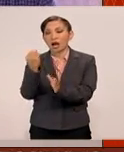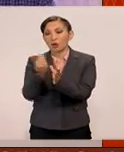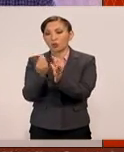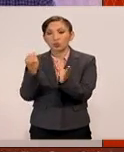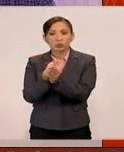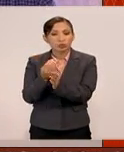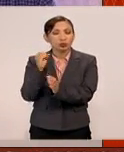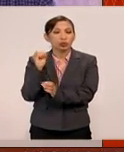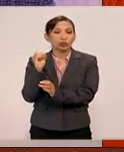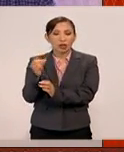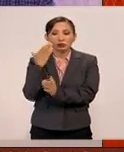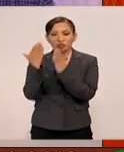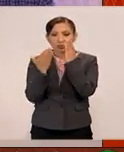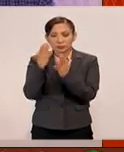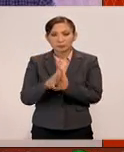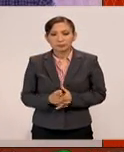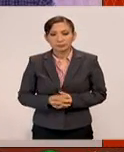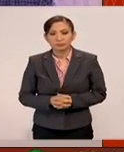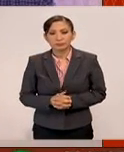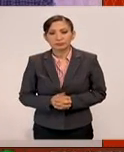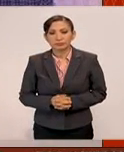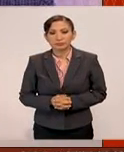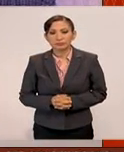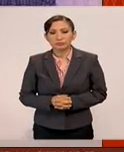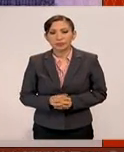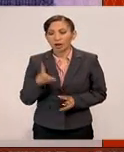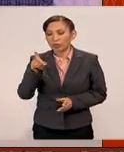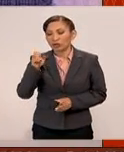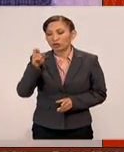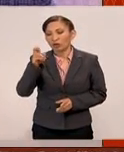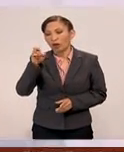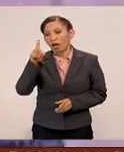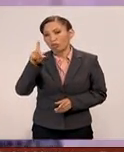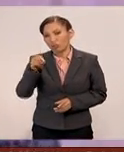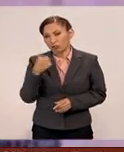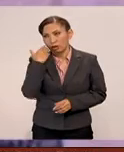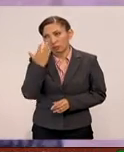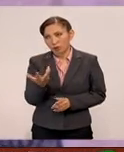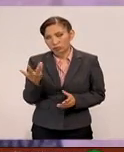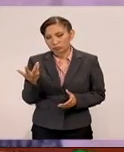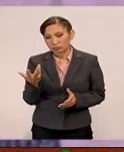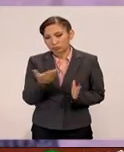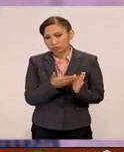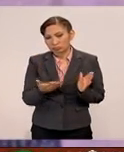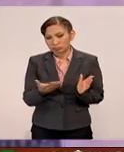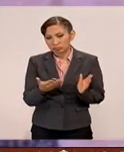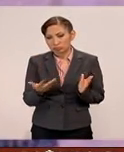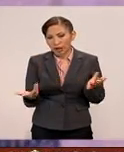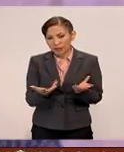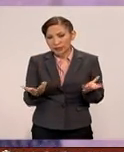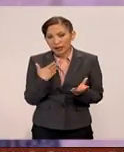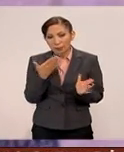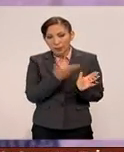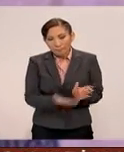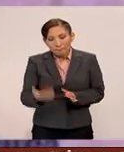curso, estos estudios? El doctorado realmente lo queremos, bueno, mi supervisor y yo tenemos el plan de terminarlo